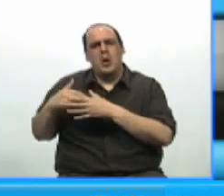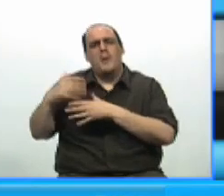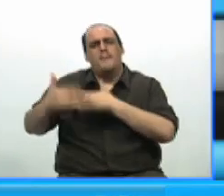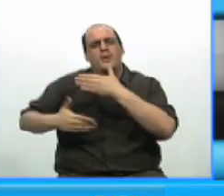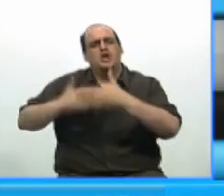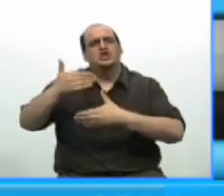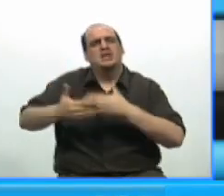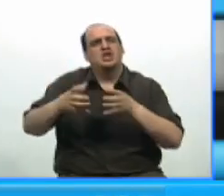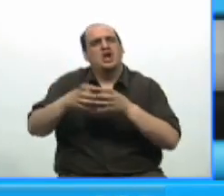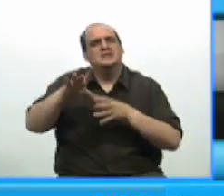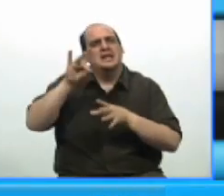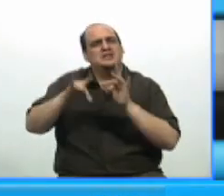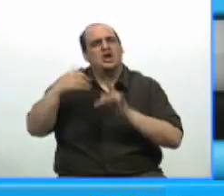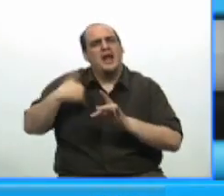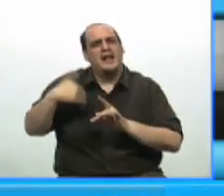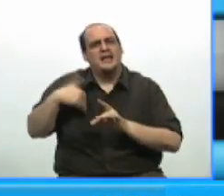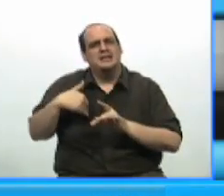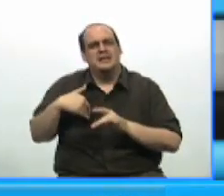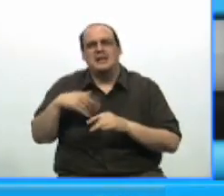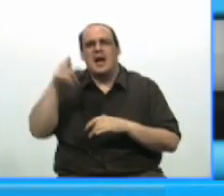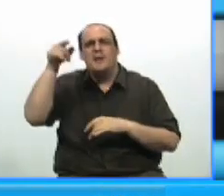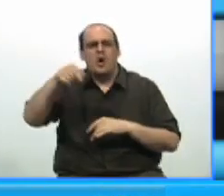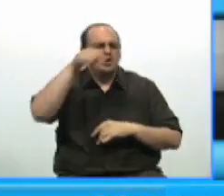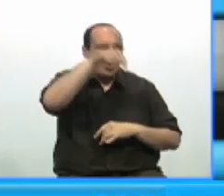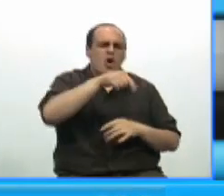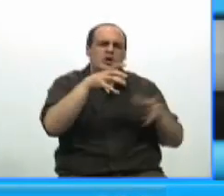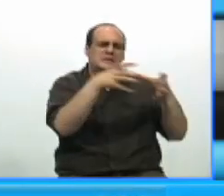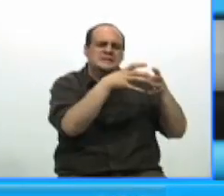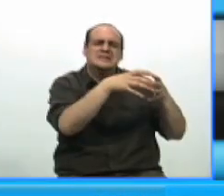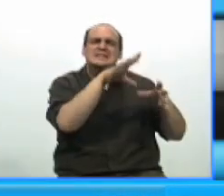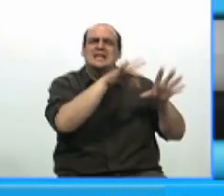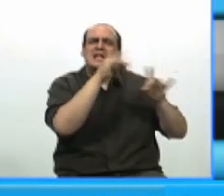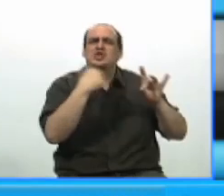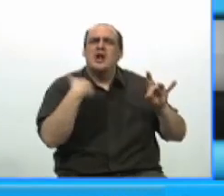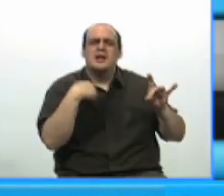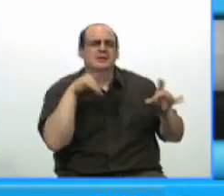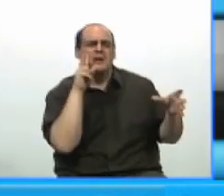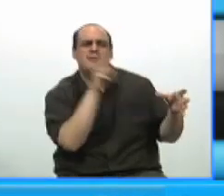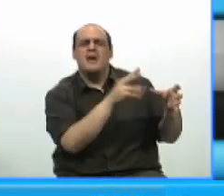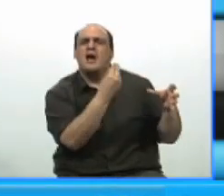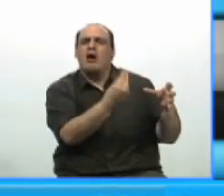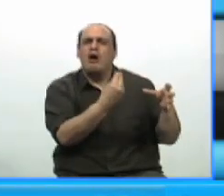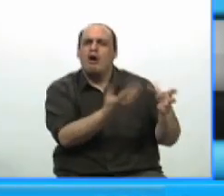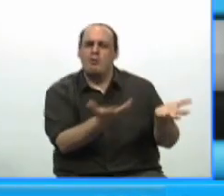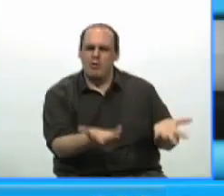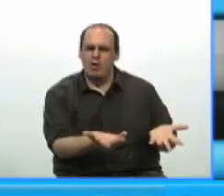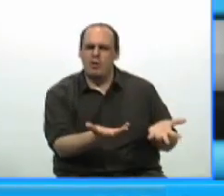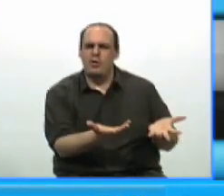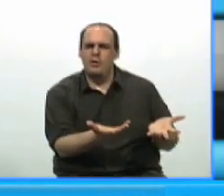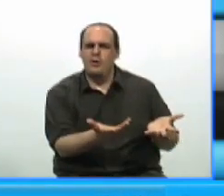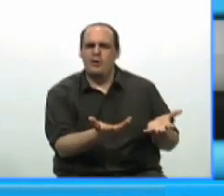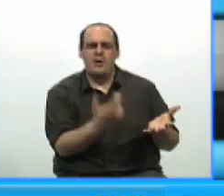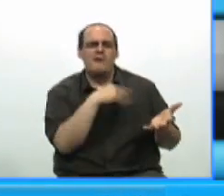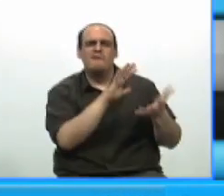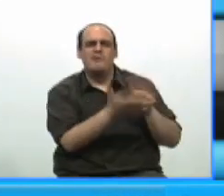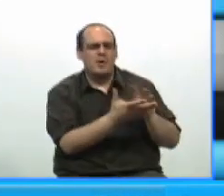argentina. Quiero preguntarte cómo lo ves a la selección. Quiero preguntarte cómo la ves dentro de las